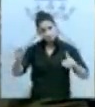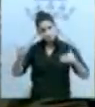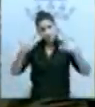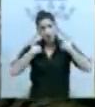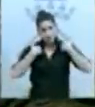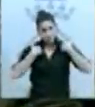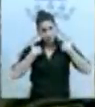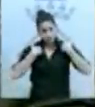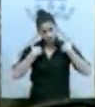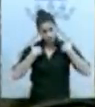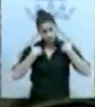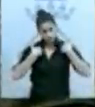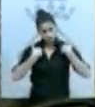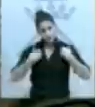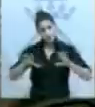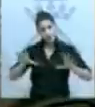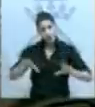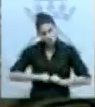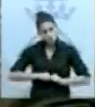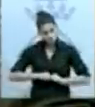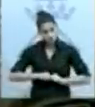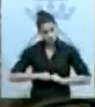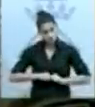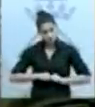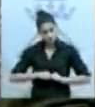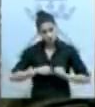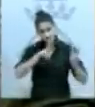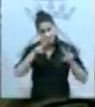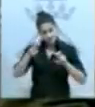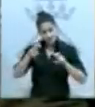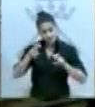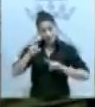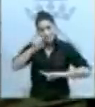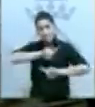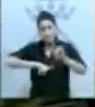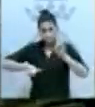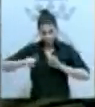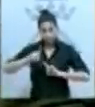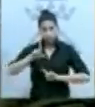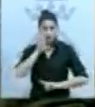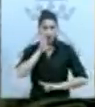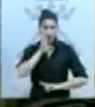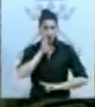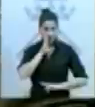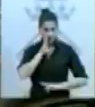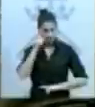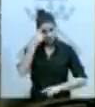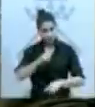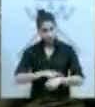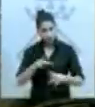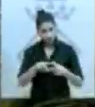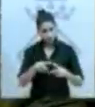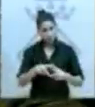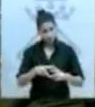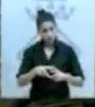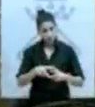efectiva la responsabilidad que tiene con respecto a este tipo de problemática. No estamos hablando solamente de la salud de los trabajadores,